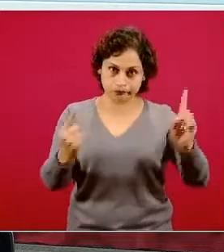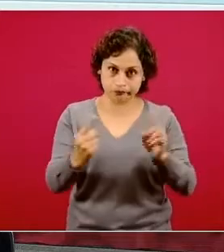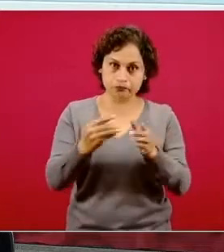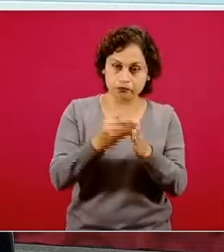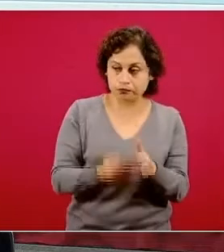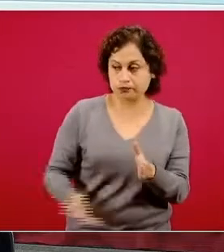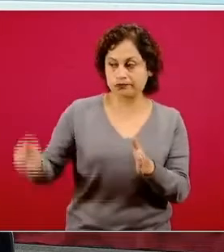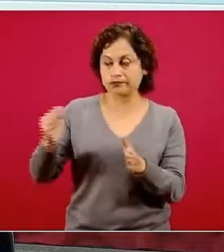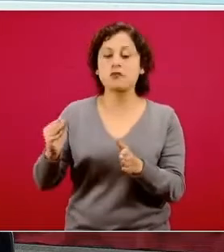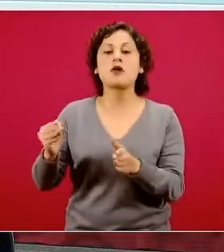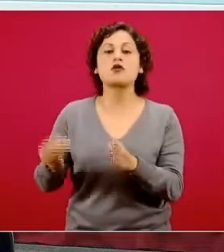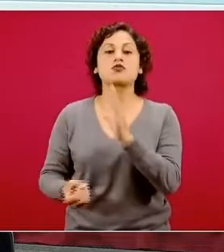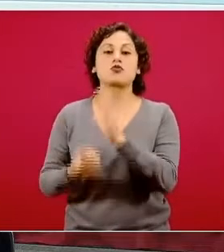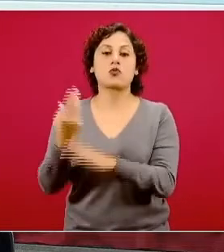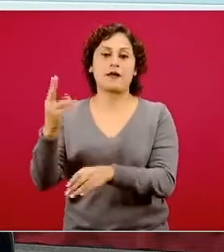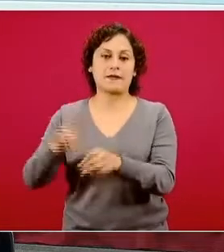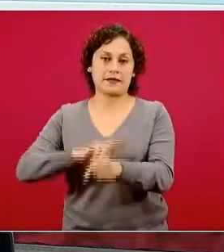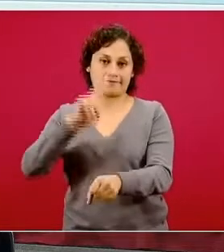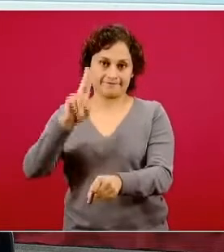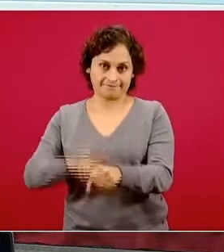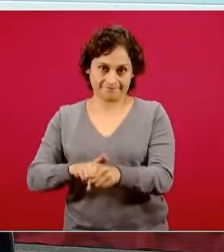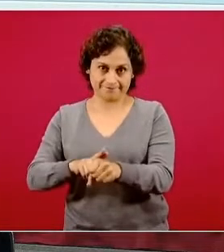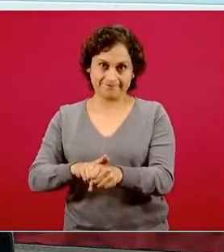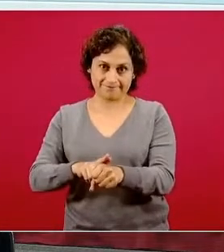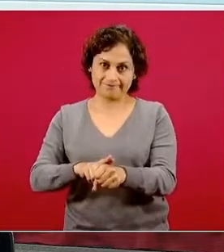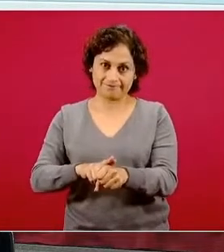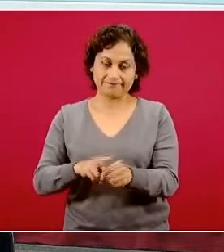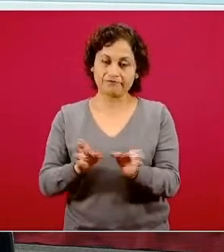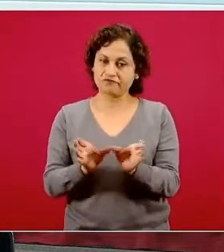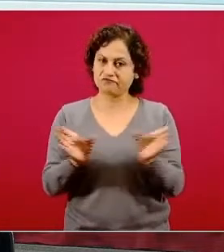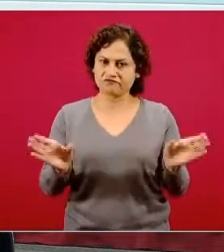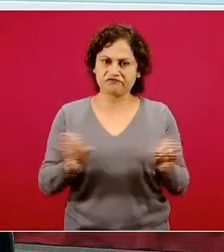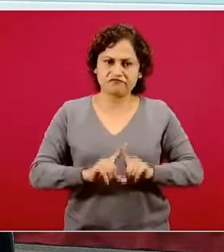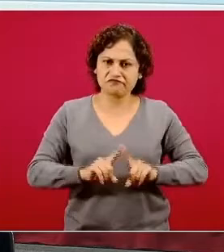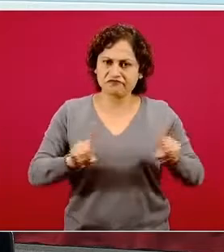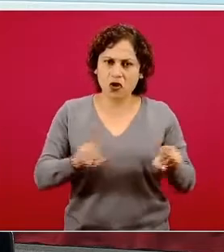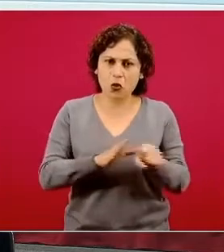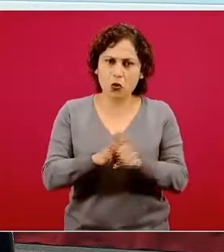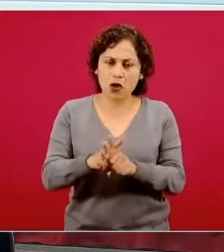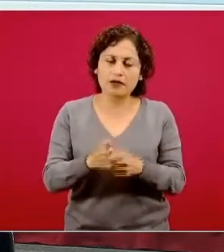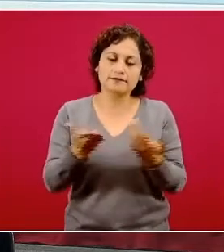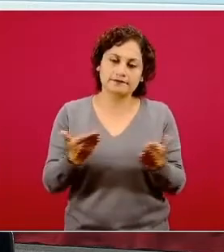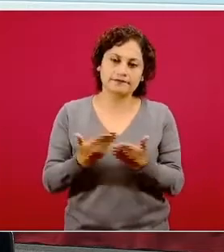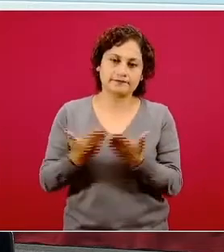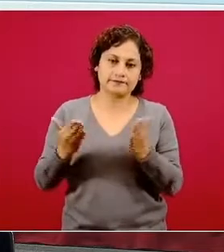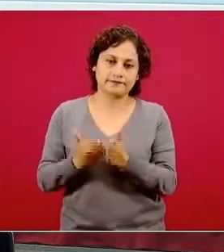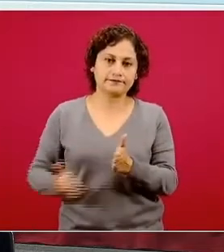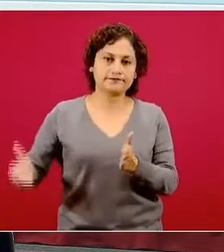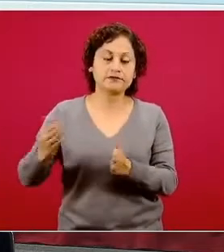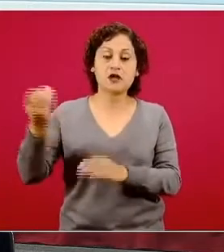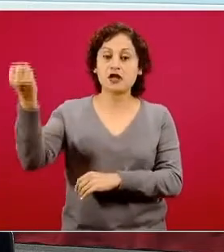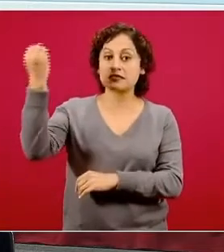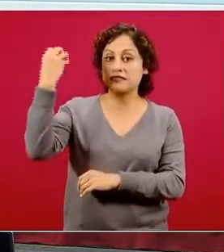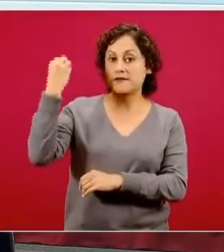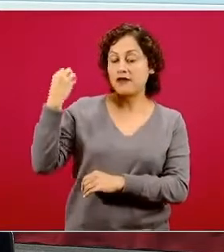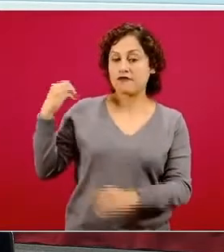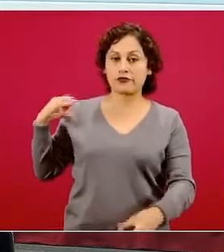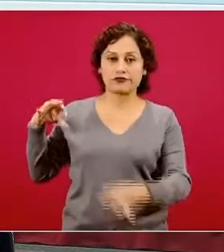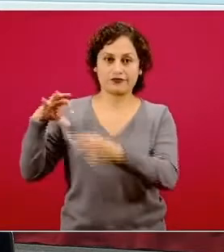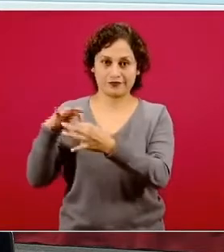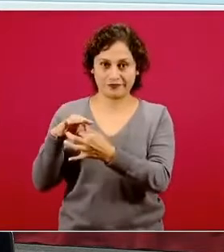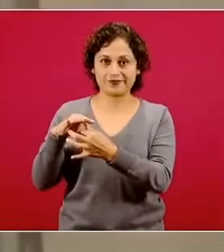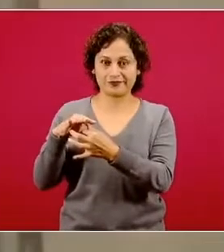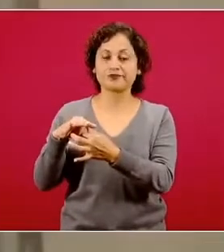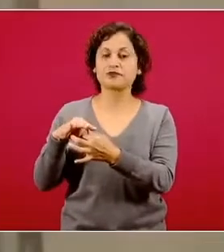Sana Distancia y la nueva normalidad es el semáforo de riesgo epidémico y la